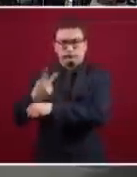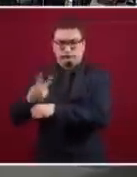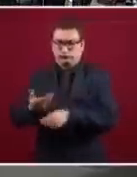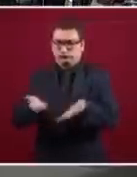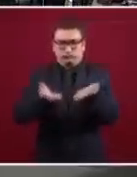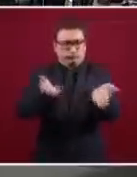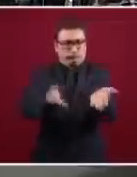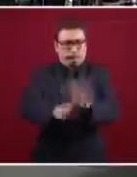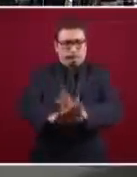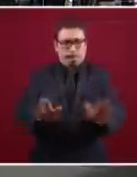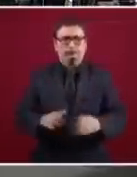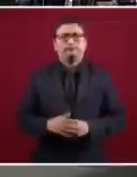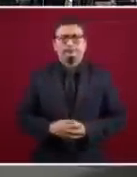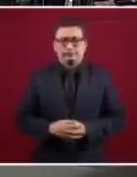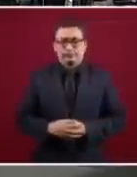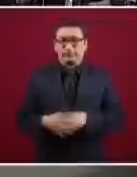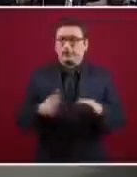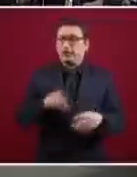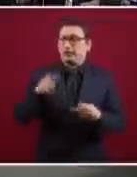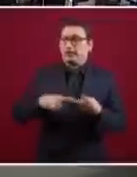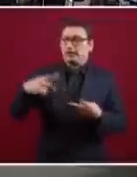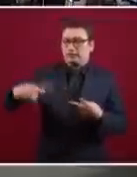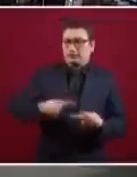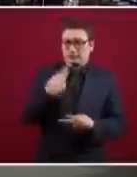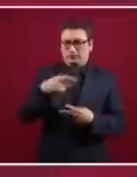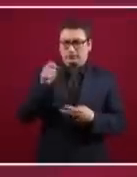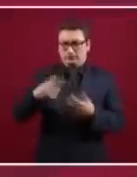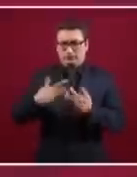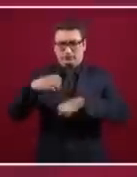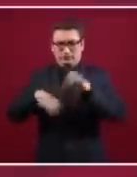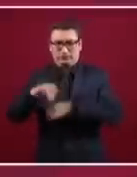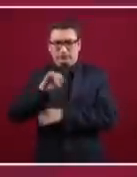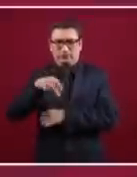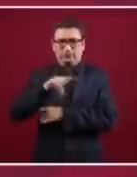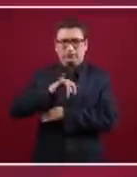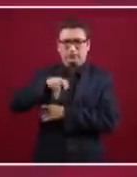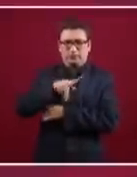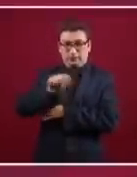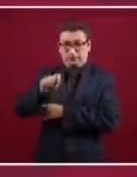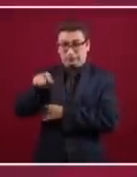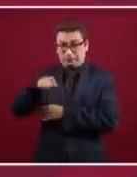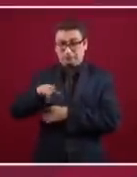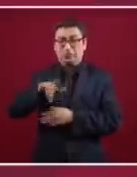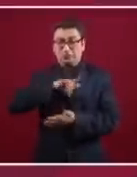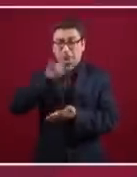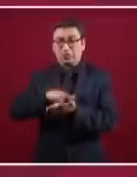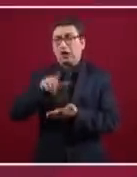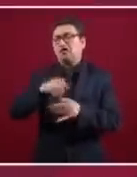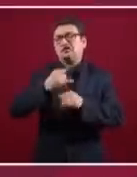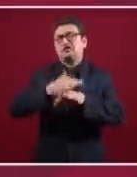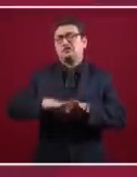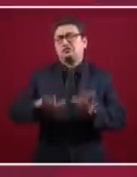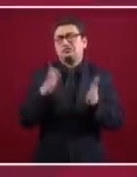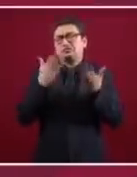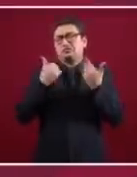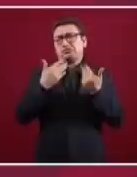él interjet tampoco tenemos ninguna información este